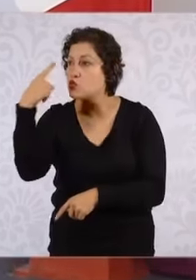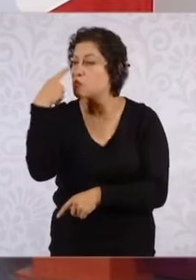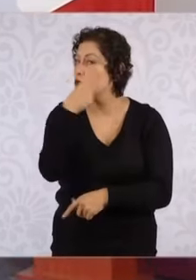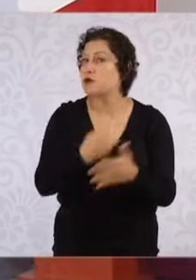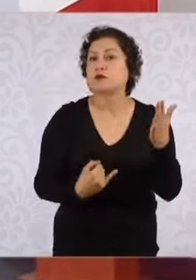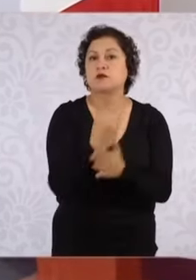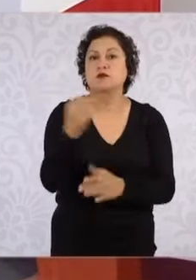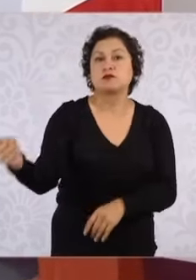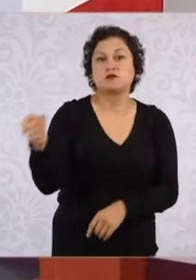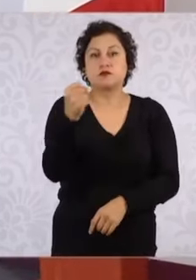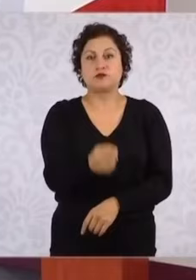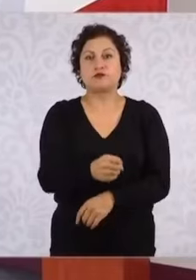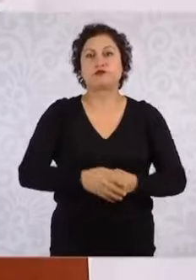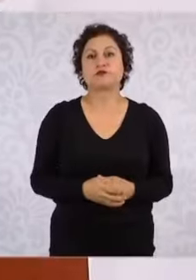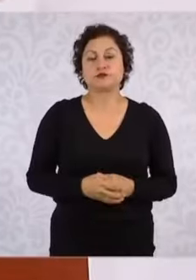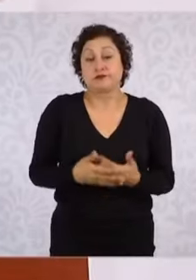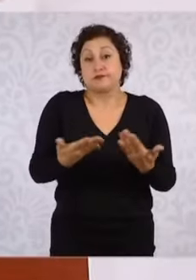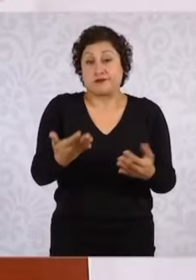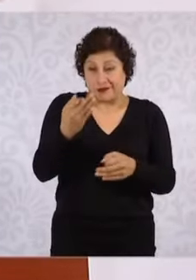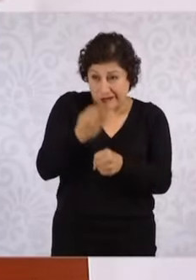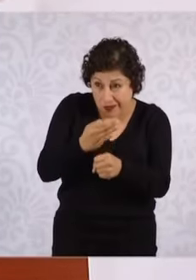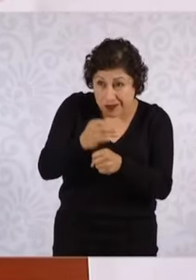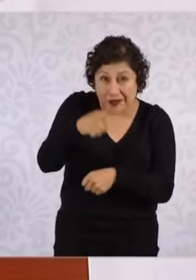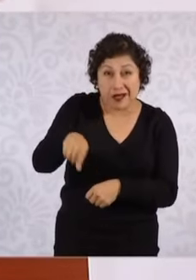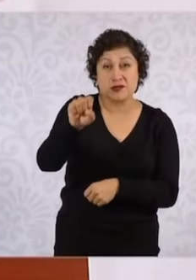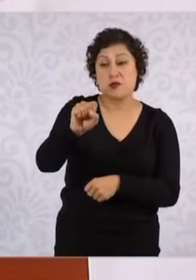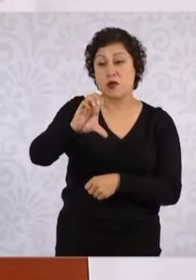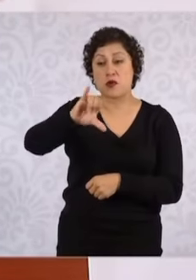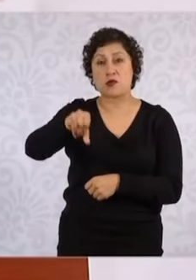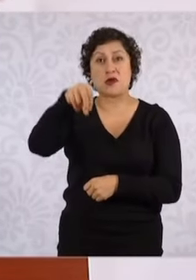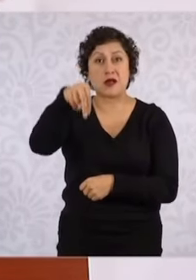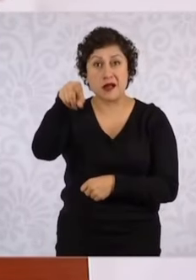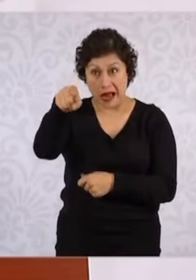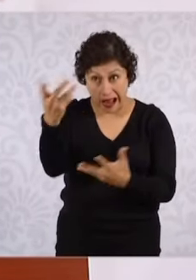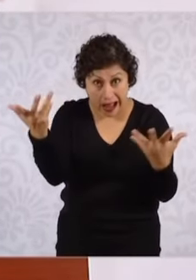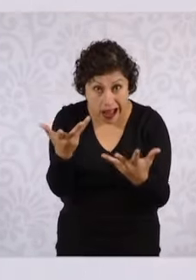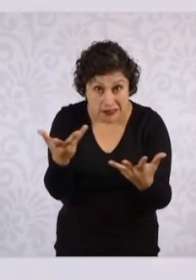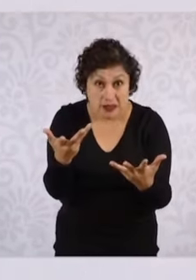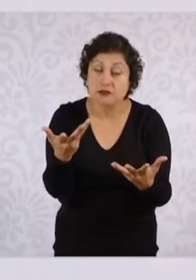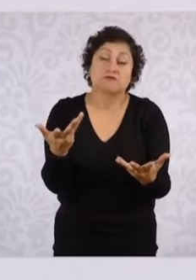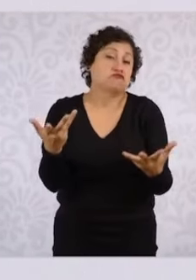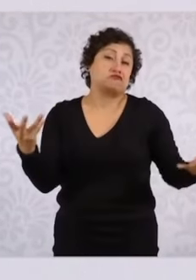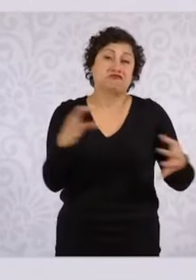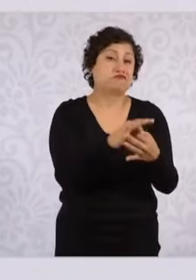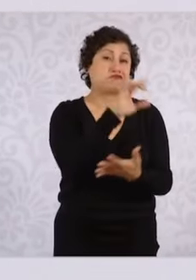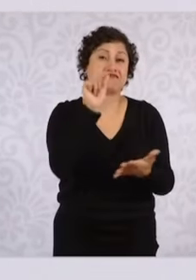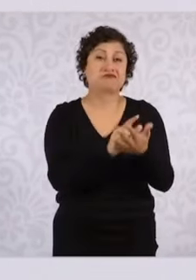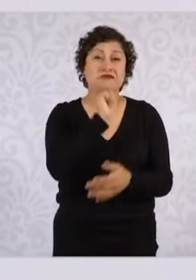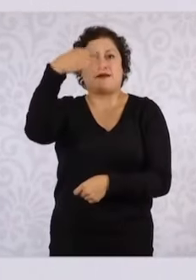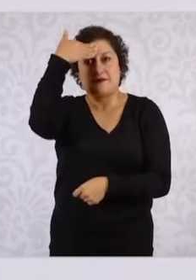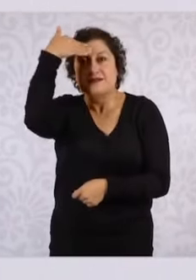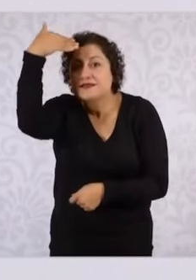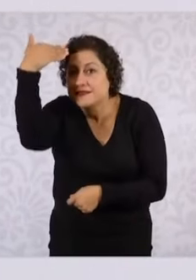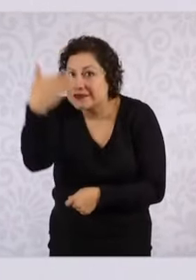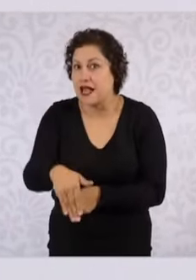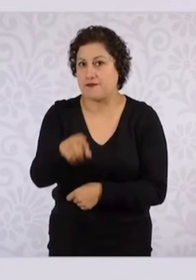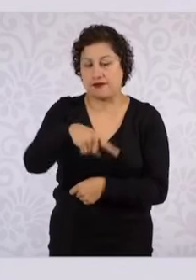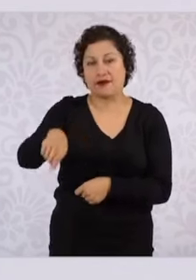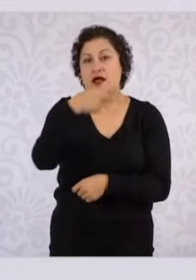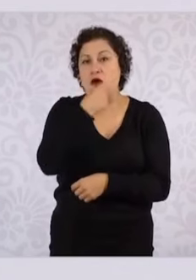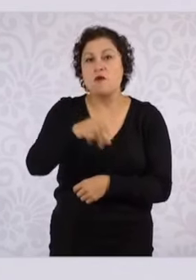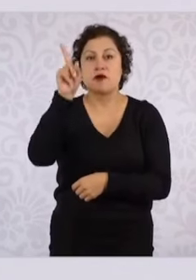tiene sustento lo que está haciendo la Corte. O ocho ministros de la Corte. Ellas y